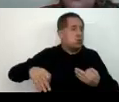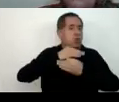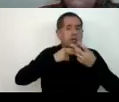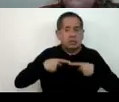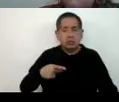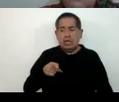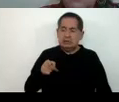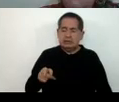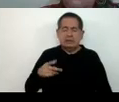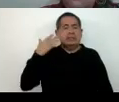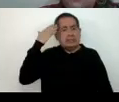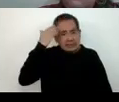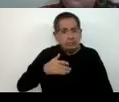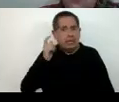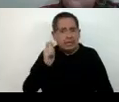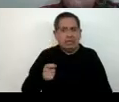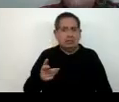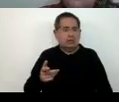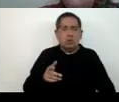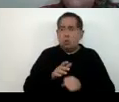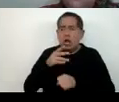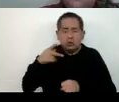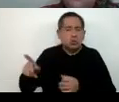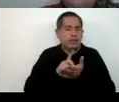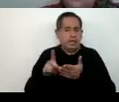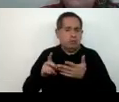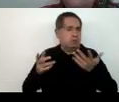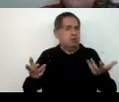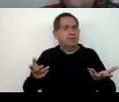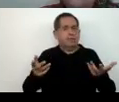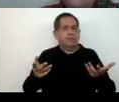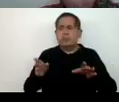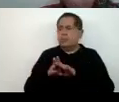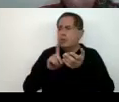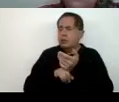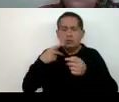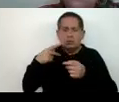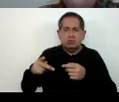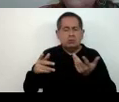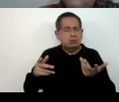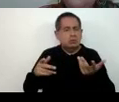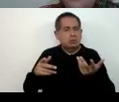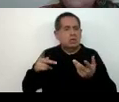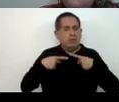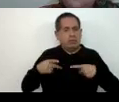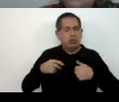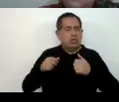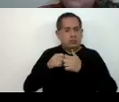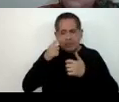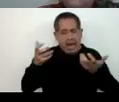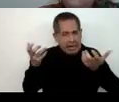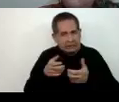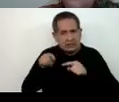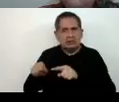salud esté enterado de cuáles son los derechos que tienen estas personas a ejercer